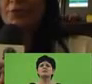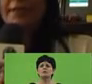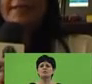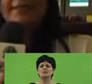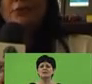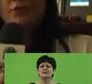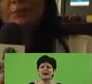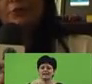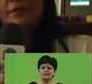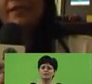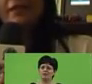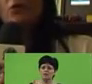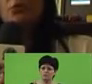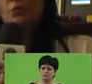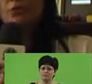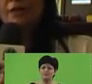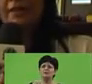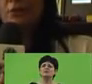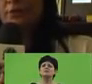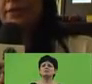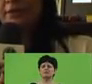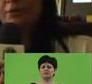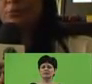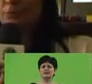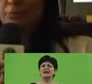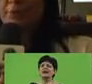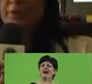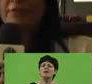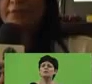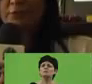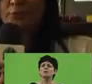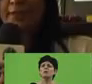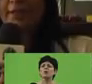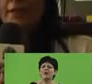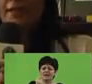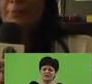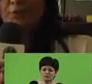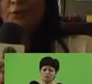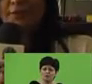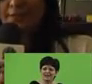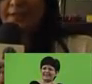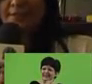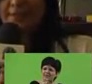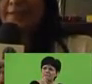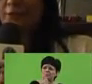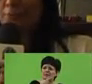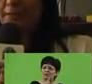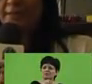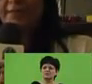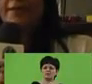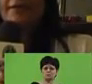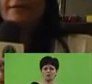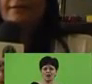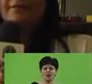nosotros y en esto estamos, en que cada uno, cada una escriba su propia biografía sexual, la protagonice, la sienta, la